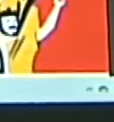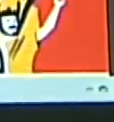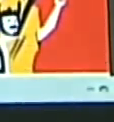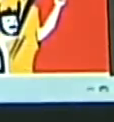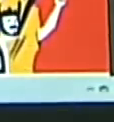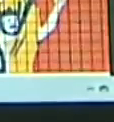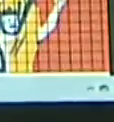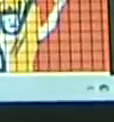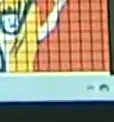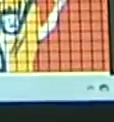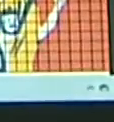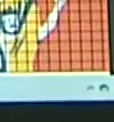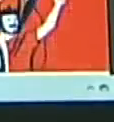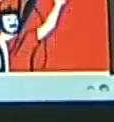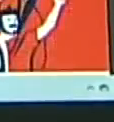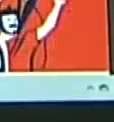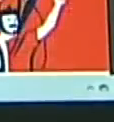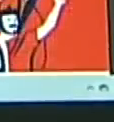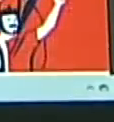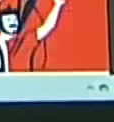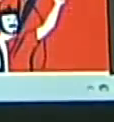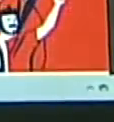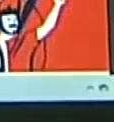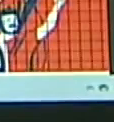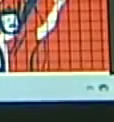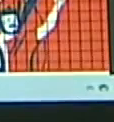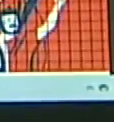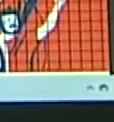Ajá, quítele ahí, correcto, siga.